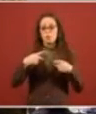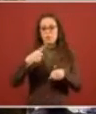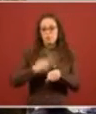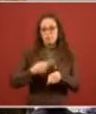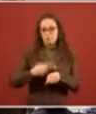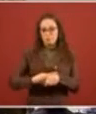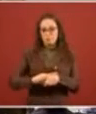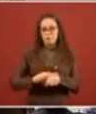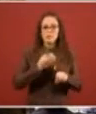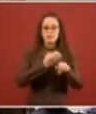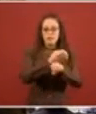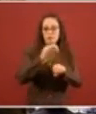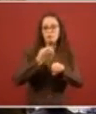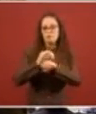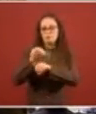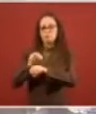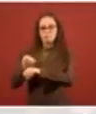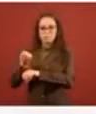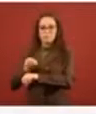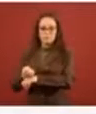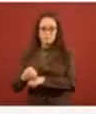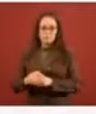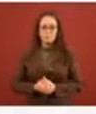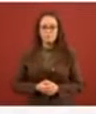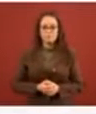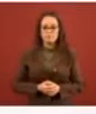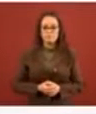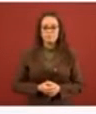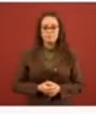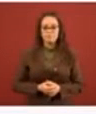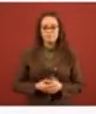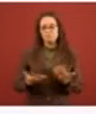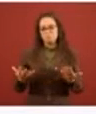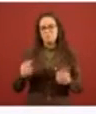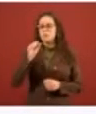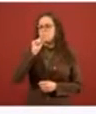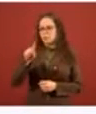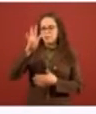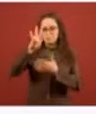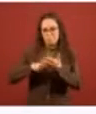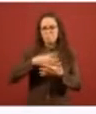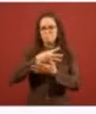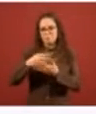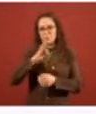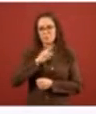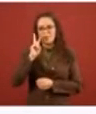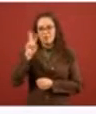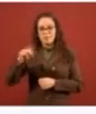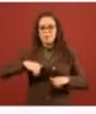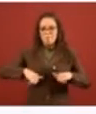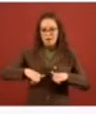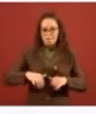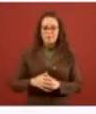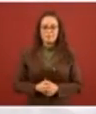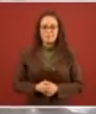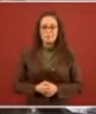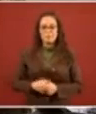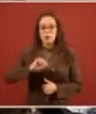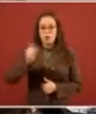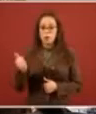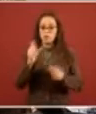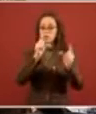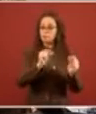una de las entidades federativas, más allá de la representación gráfica que también está en el mapa. En la siguiente diapositiva, por